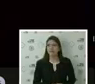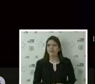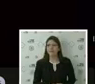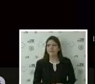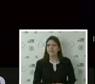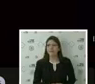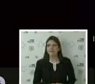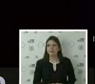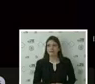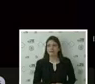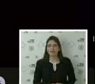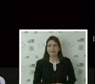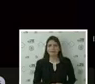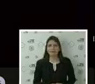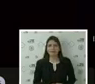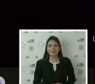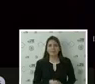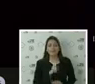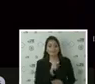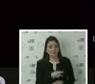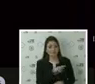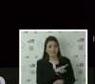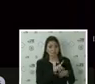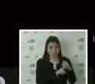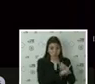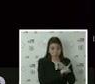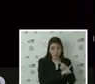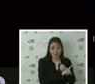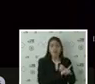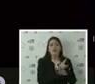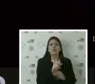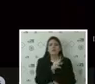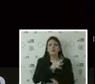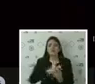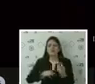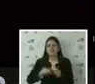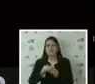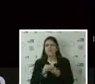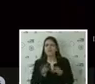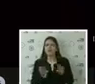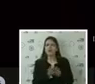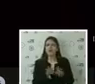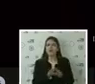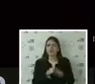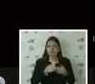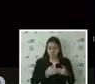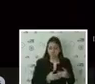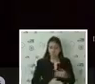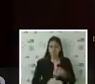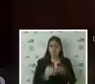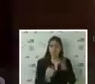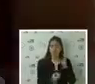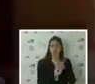Listo. Pues bueno, sin duda de toda crisis viene un crecimiento, un resurgimiento que va a reafirmar nuestros valores,